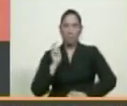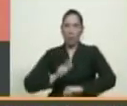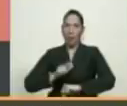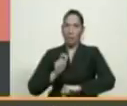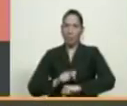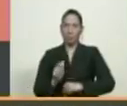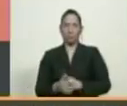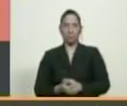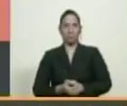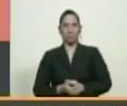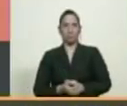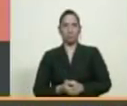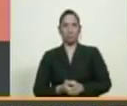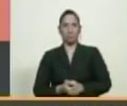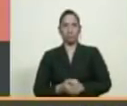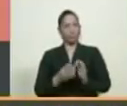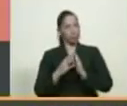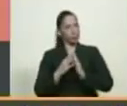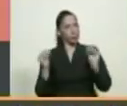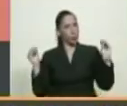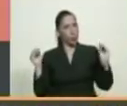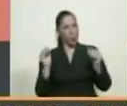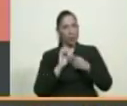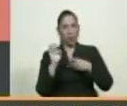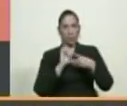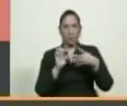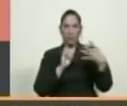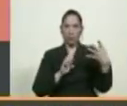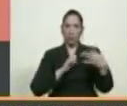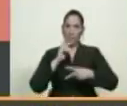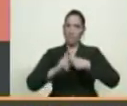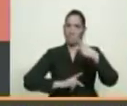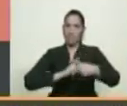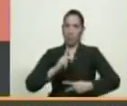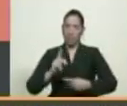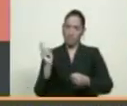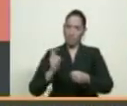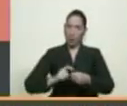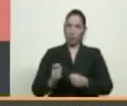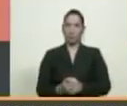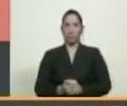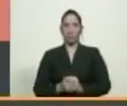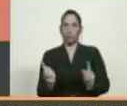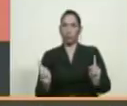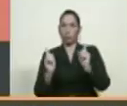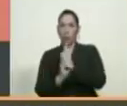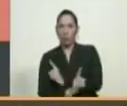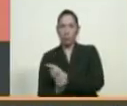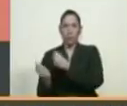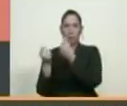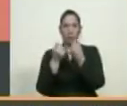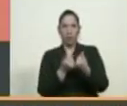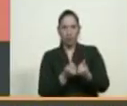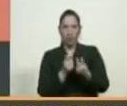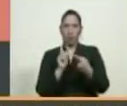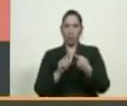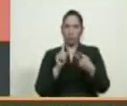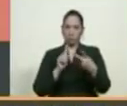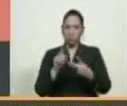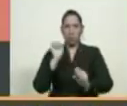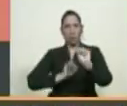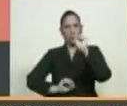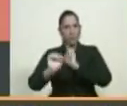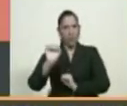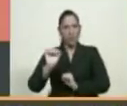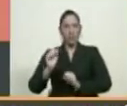la instrumentación de todos los elementos de ese plan, en su aspecto de la reconversión monetaria, en el aspecto de la defensa del